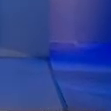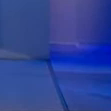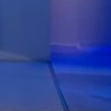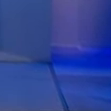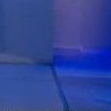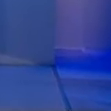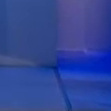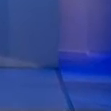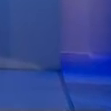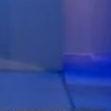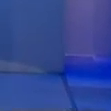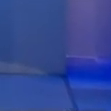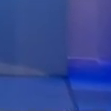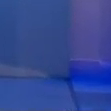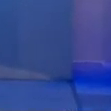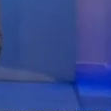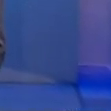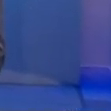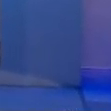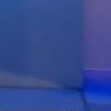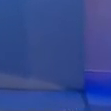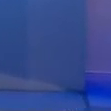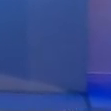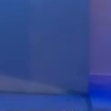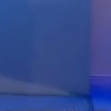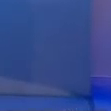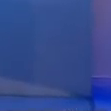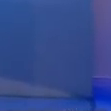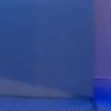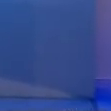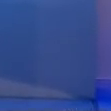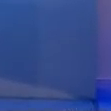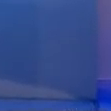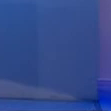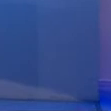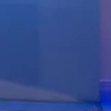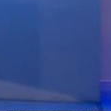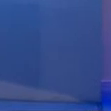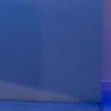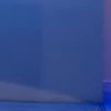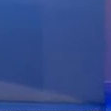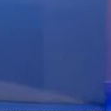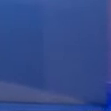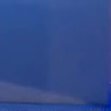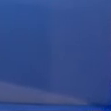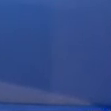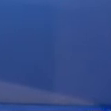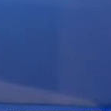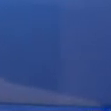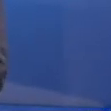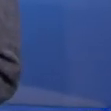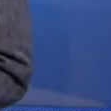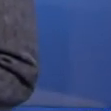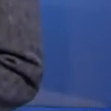Castelar. En minutos vamos a dedicarnos, por supuesto, de lleno a este tema, a todo lo que